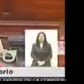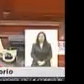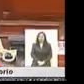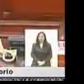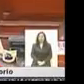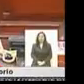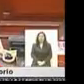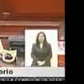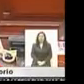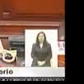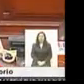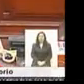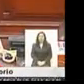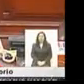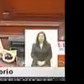205-2012. Siguiente pregunta.